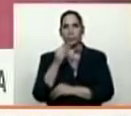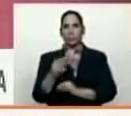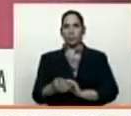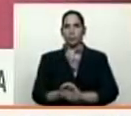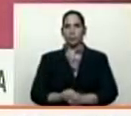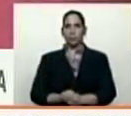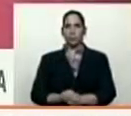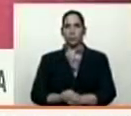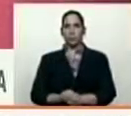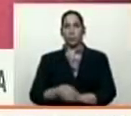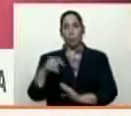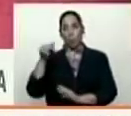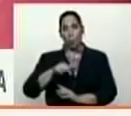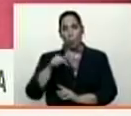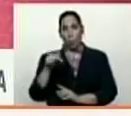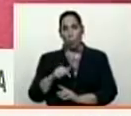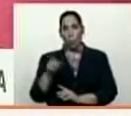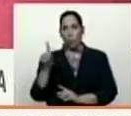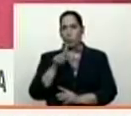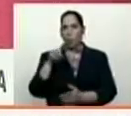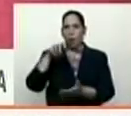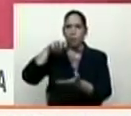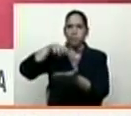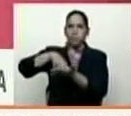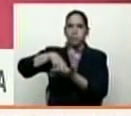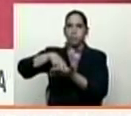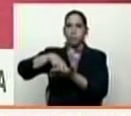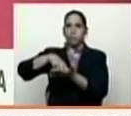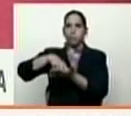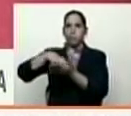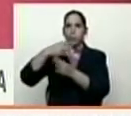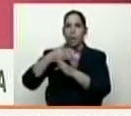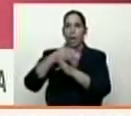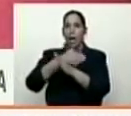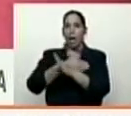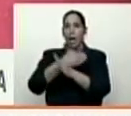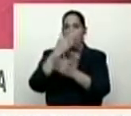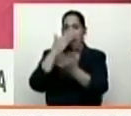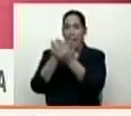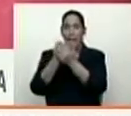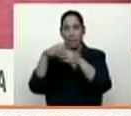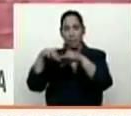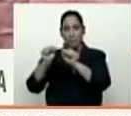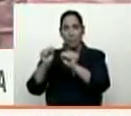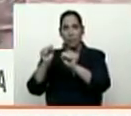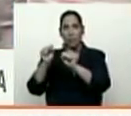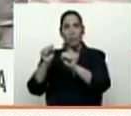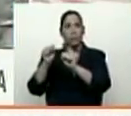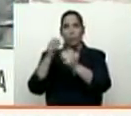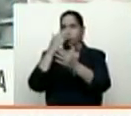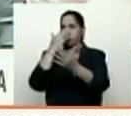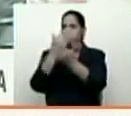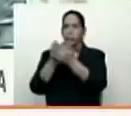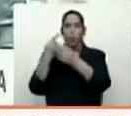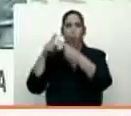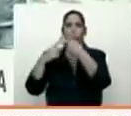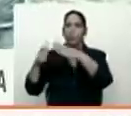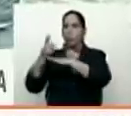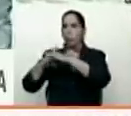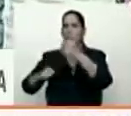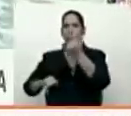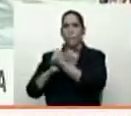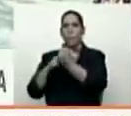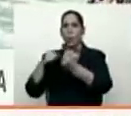entre los que hoy no nos arrodillamos ni ante el imperialismo ni ante ninguno de sus lacayos.